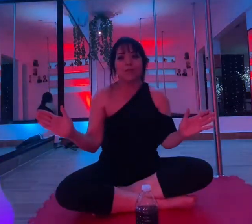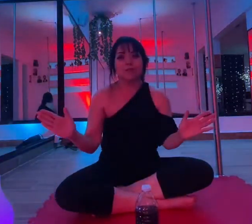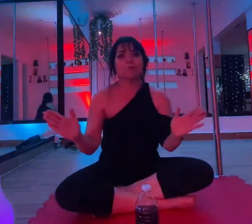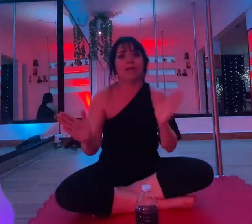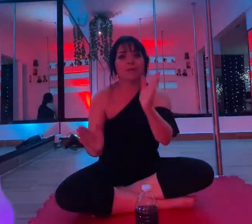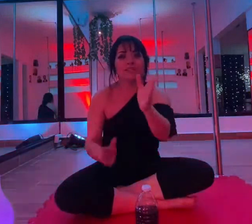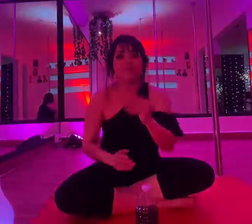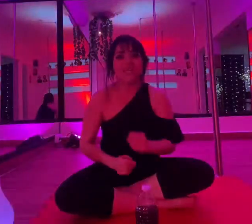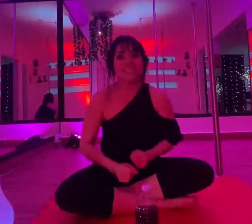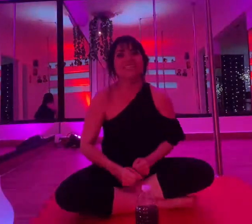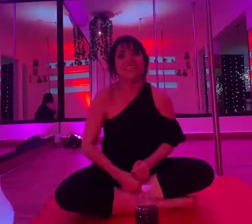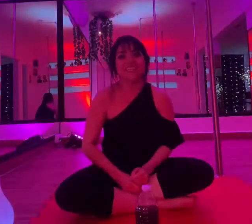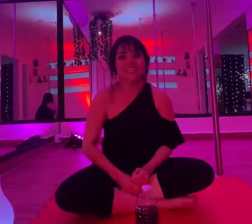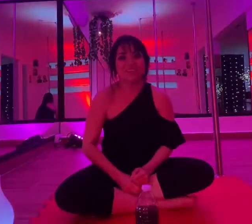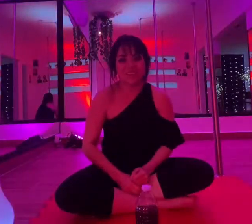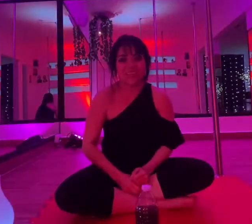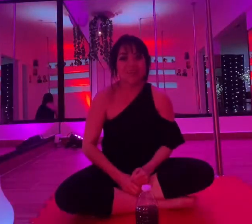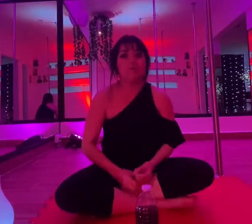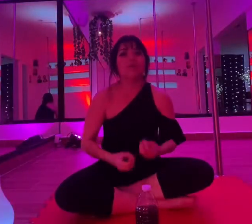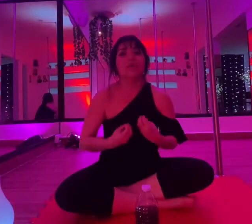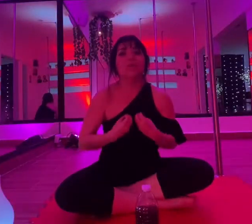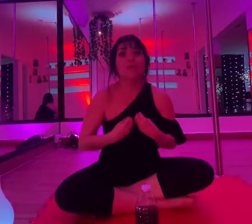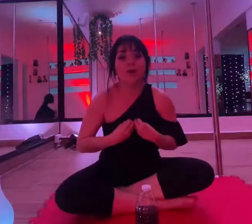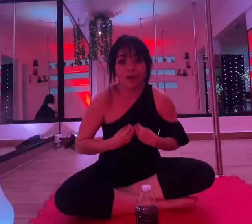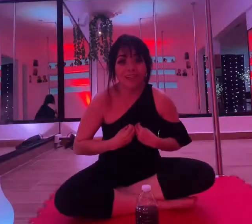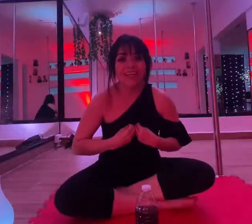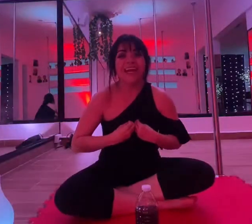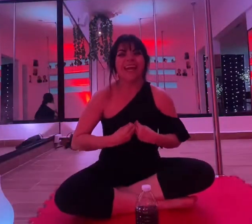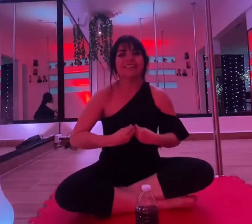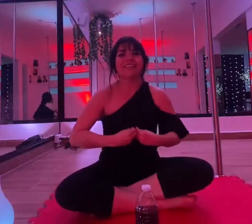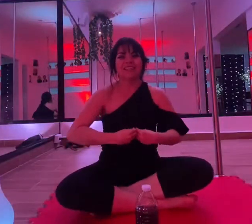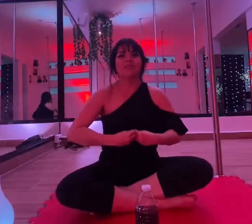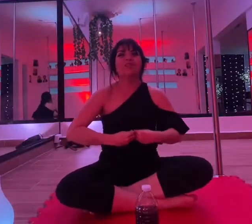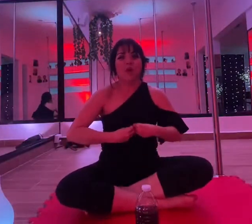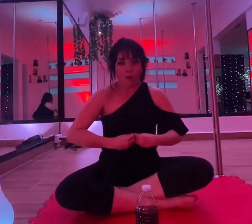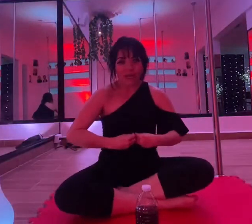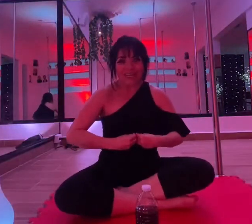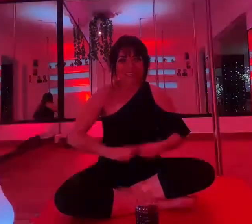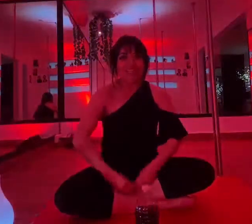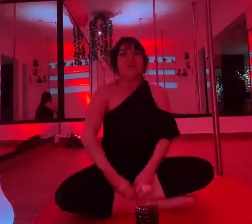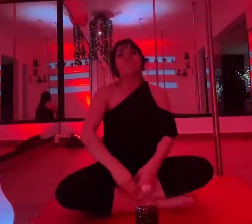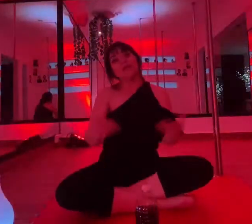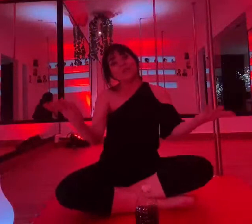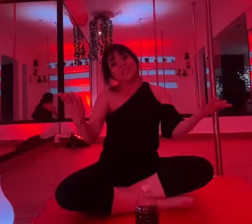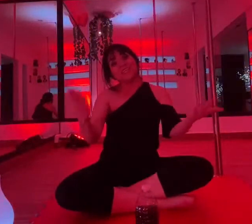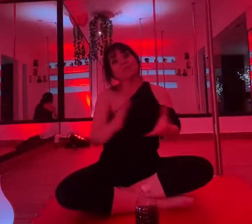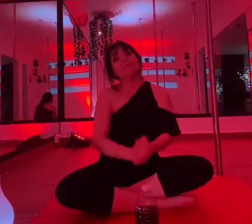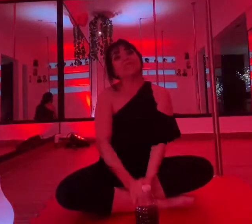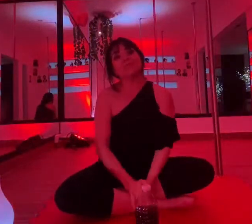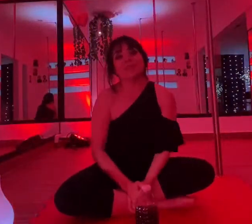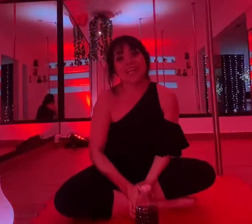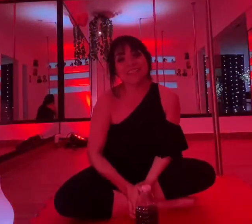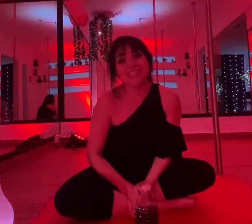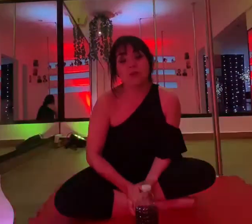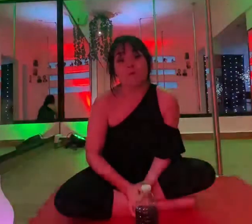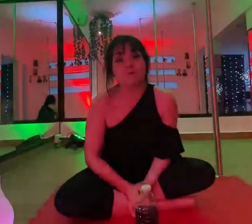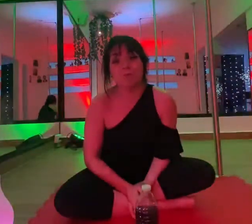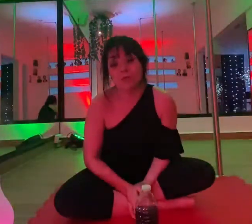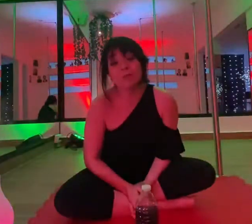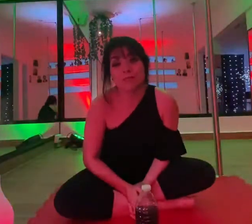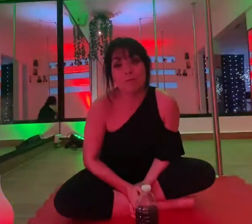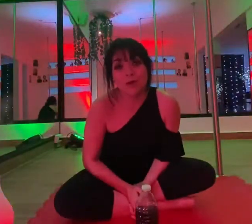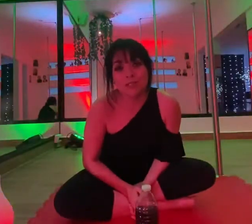hermosos consejos para verte bien y sentirte bien, porque lo mejor es sentirnos jóvenes. Bueno, Cristian, muchísimas